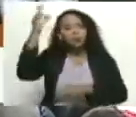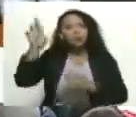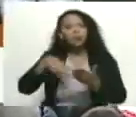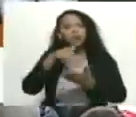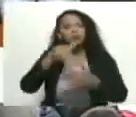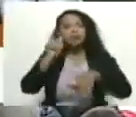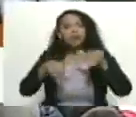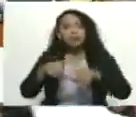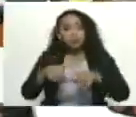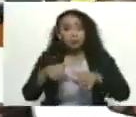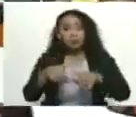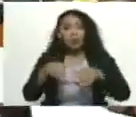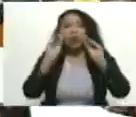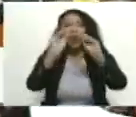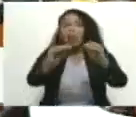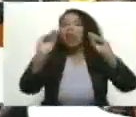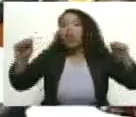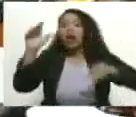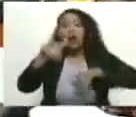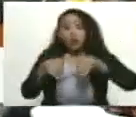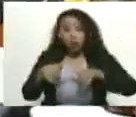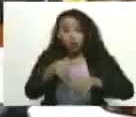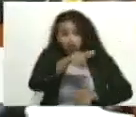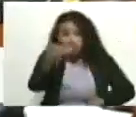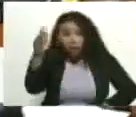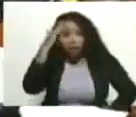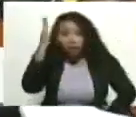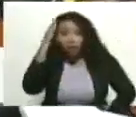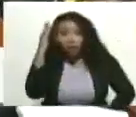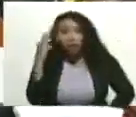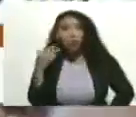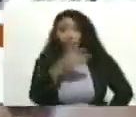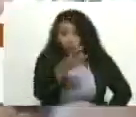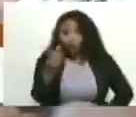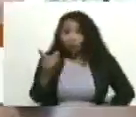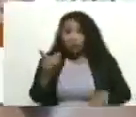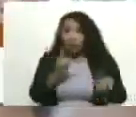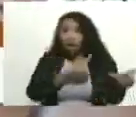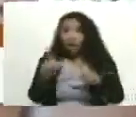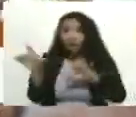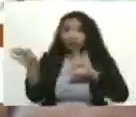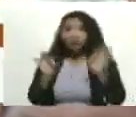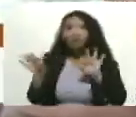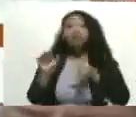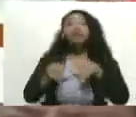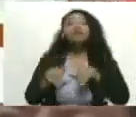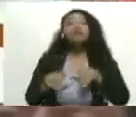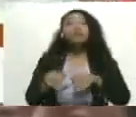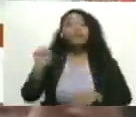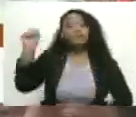llamar a elecciones, ¿verdad? ¿Estamos preparados para las elecciones?